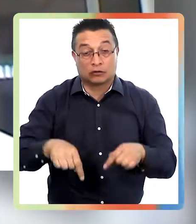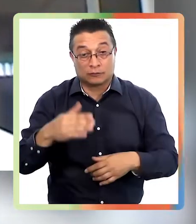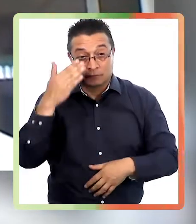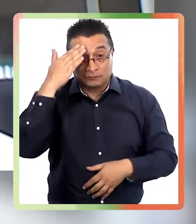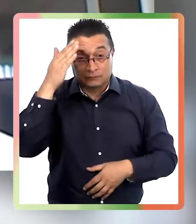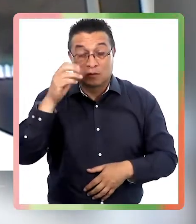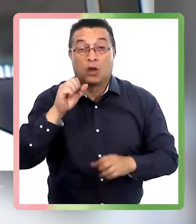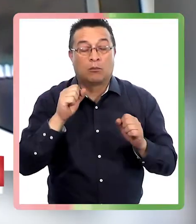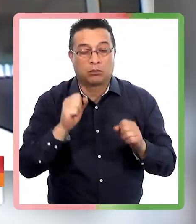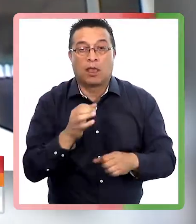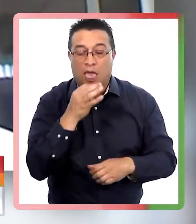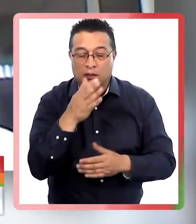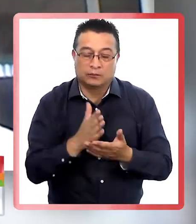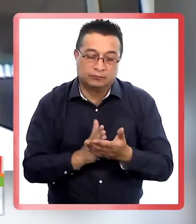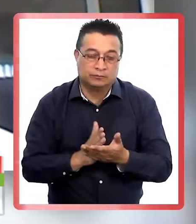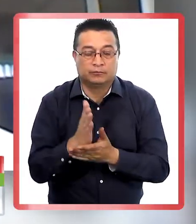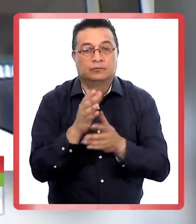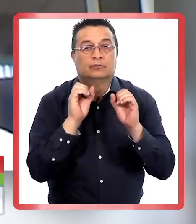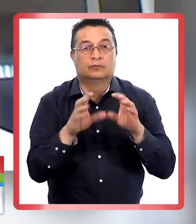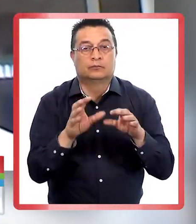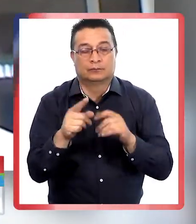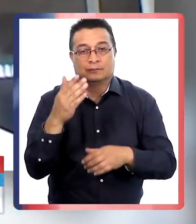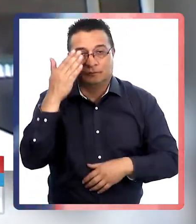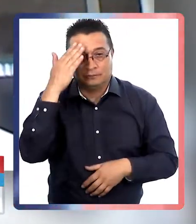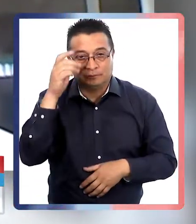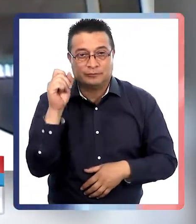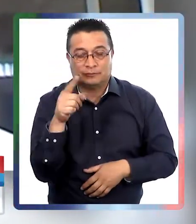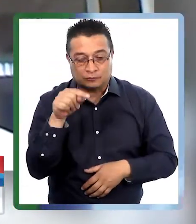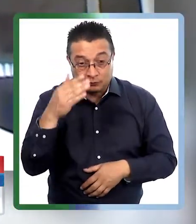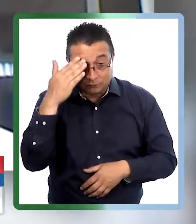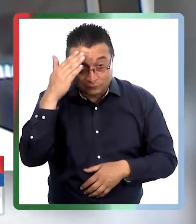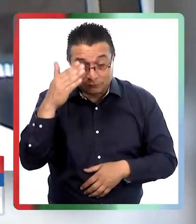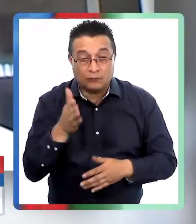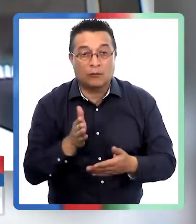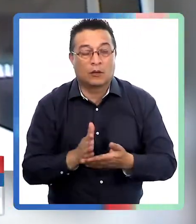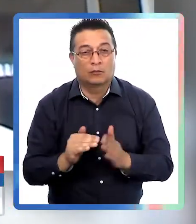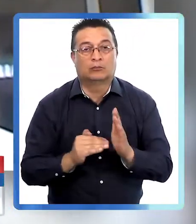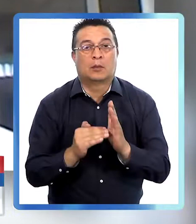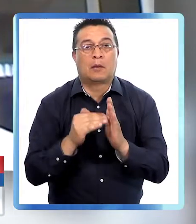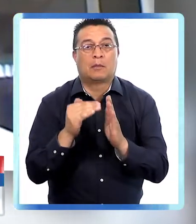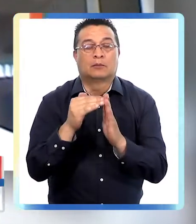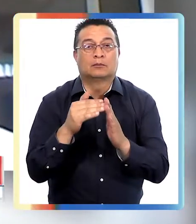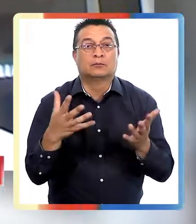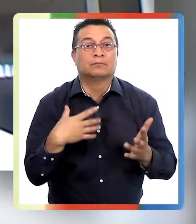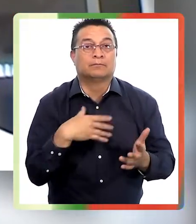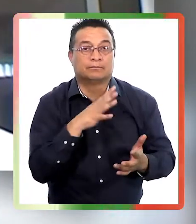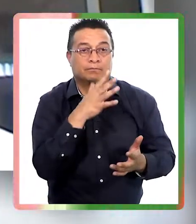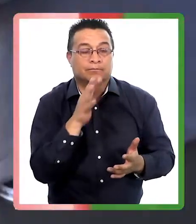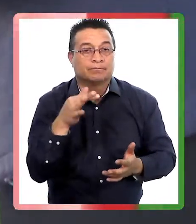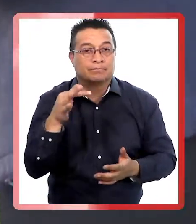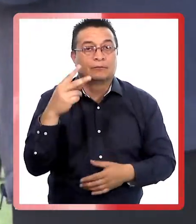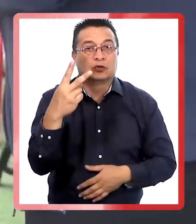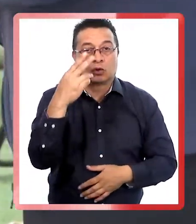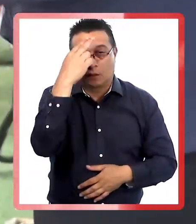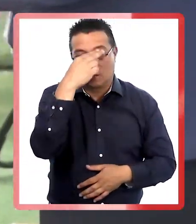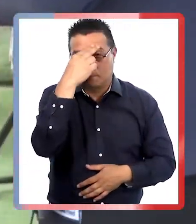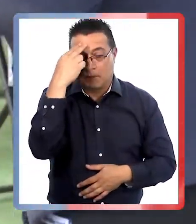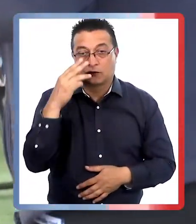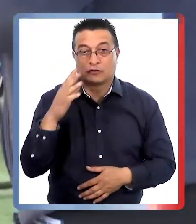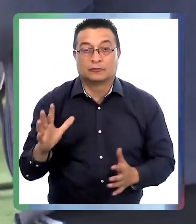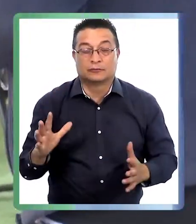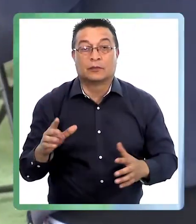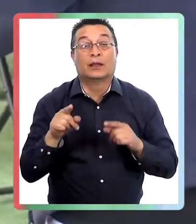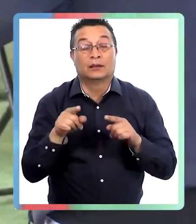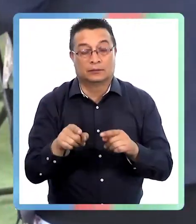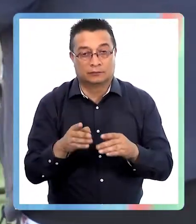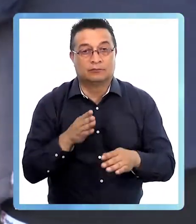forma tajante vamos a comenzar las clases el día 2 de marzo, porque hoy en día los contagios siguen subiendo y quién sabe qué va a pasar el día 2 de marzo. El llamado es a